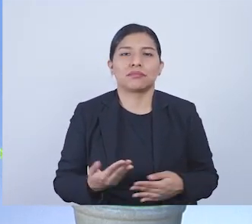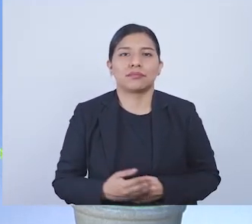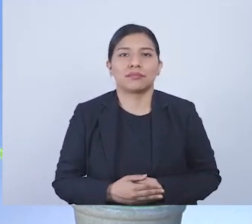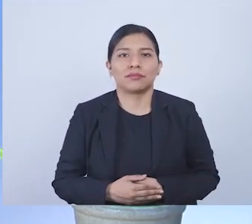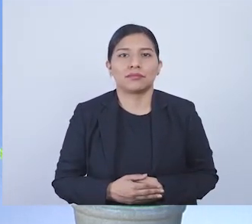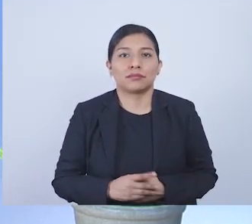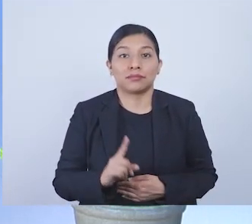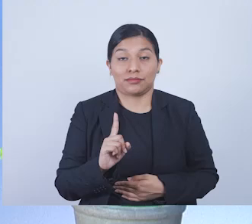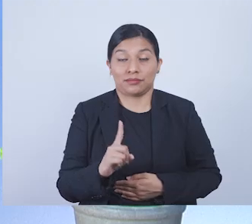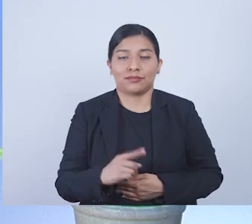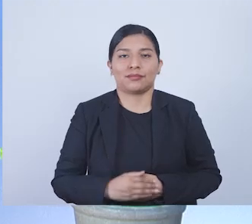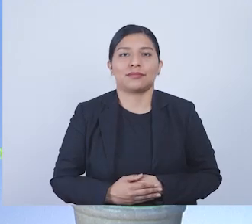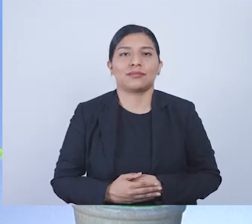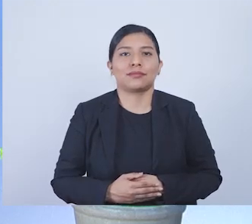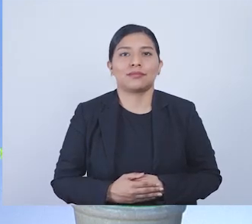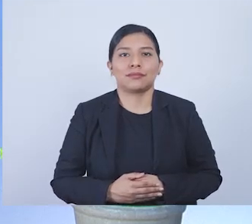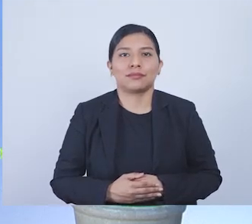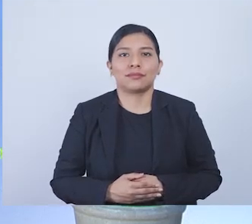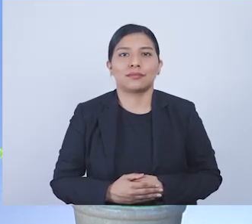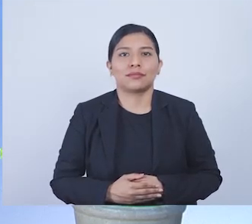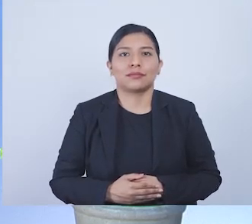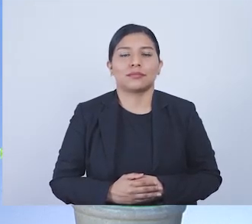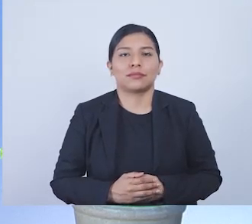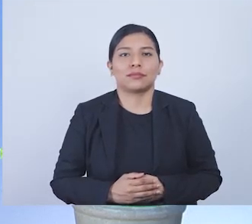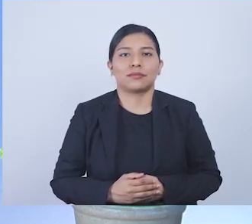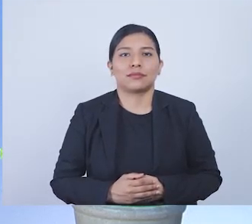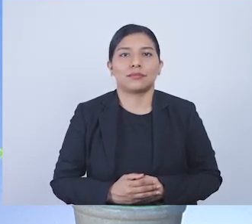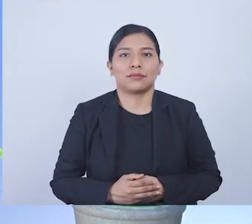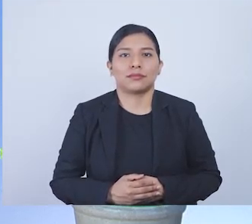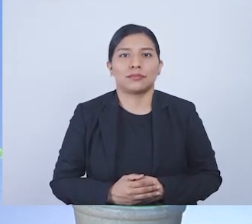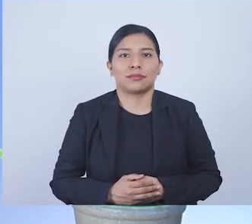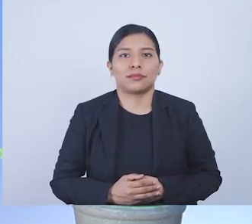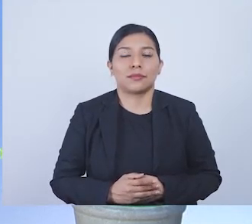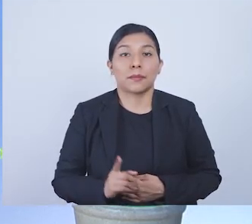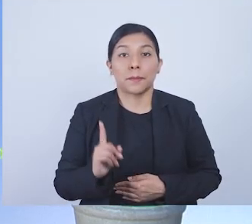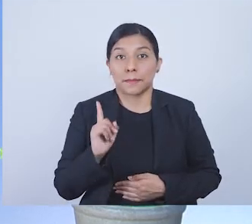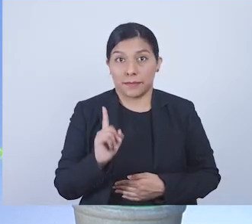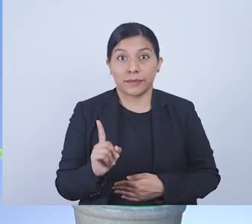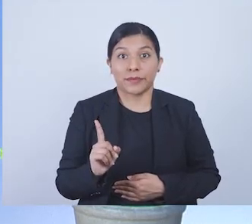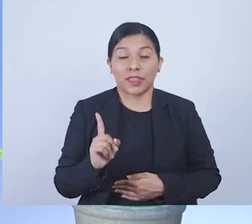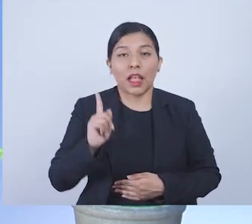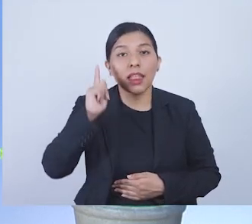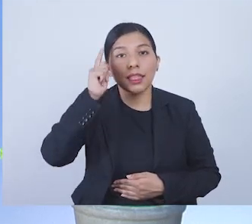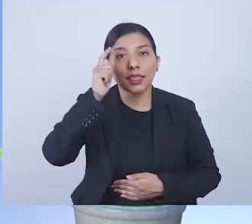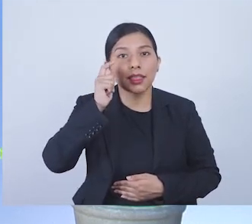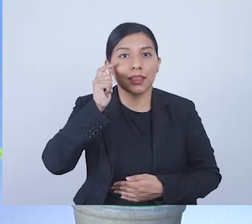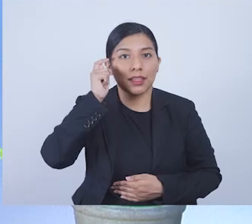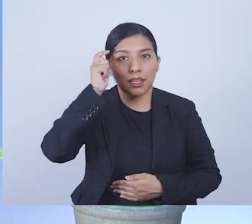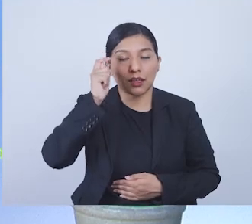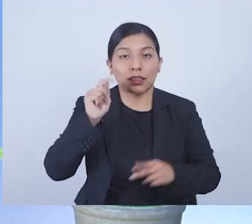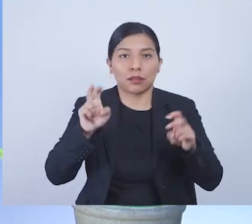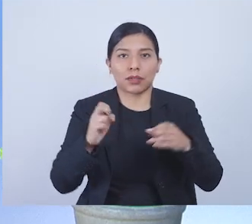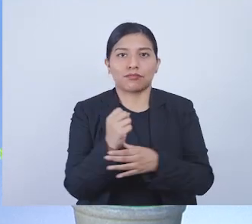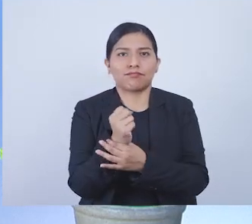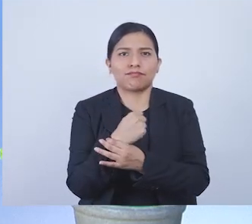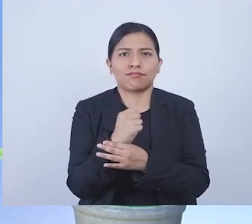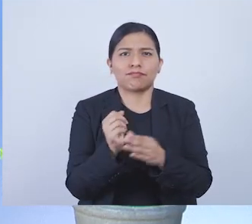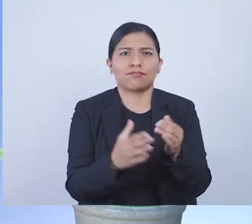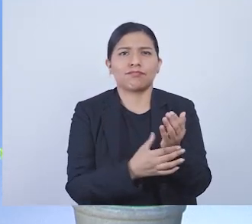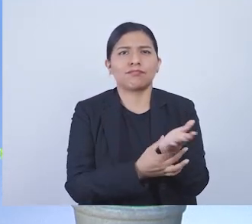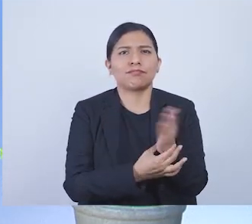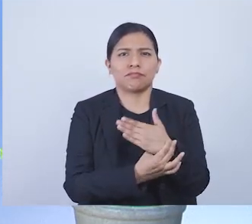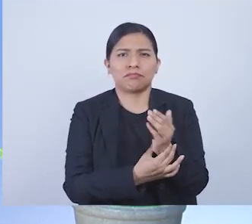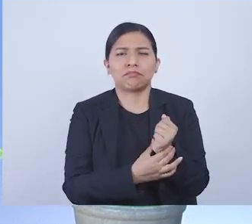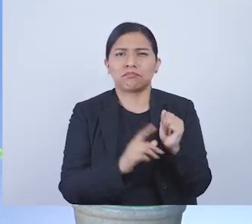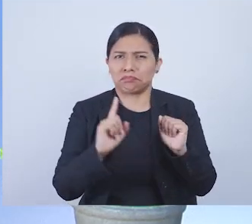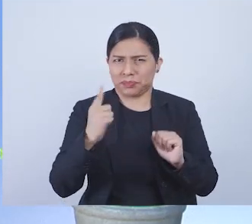En primer lugar, marcar el enfoque teórico de la psicomotricidad. ¿Por